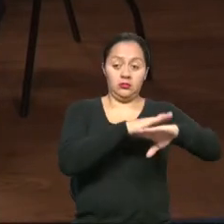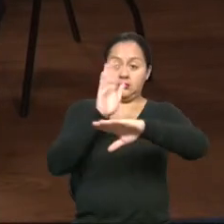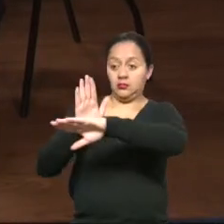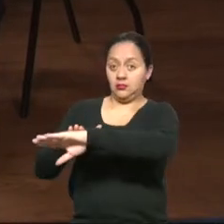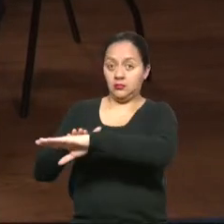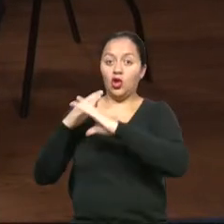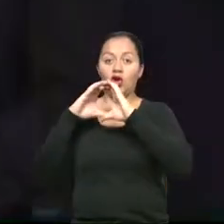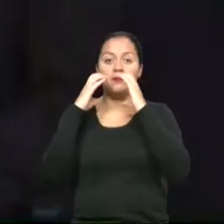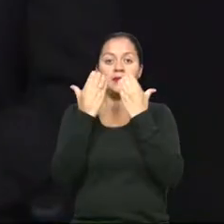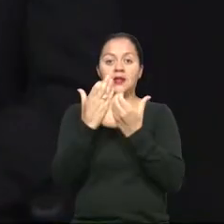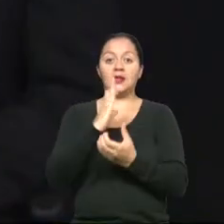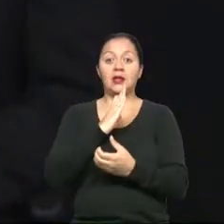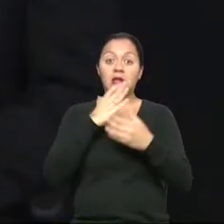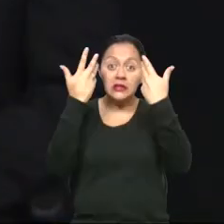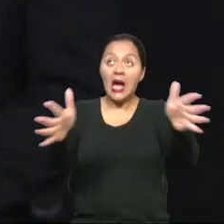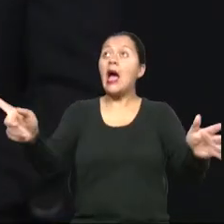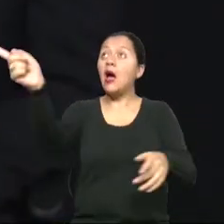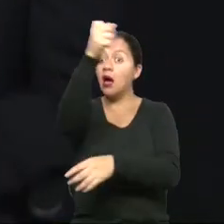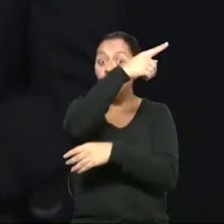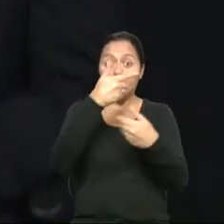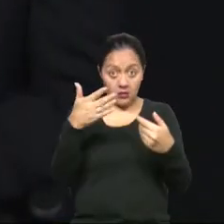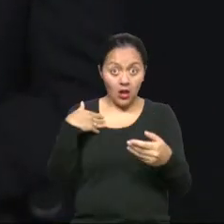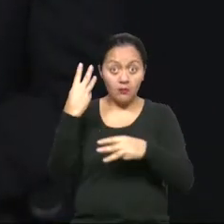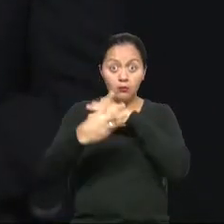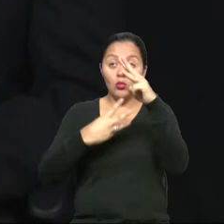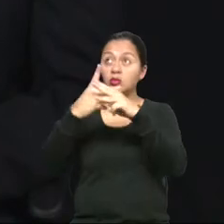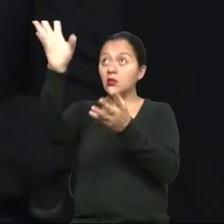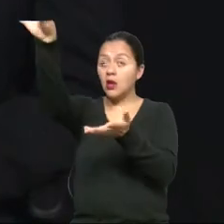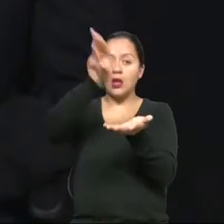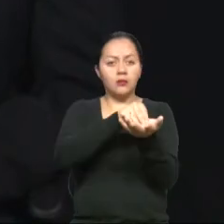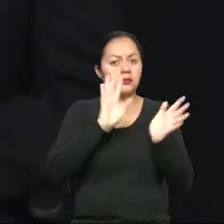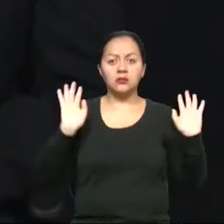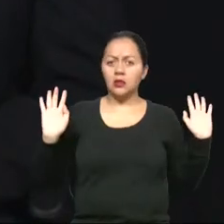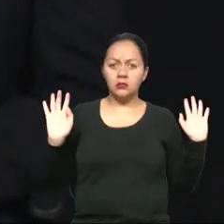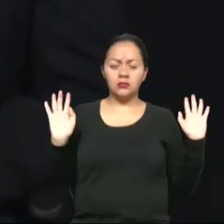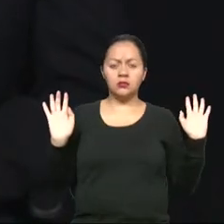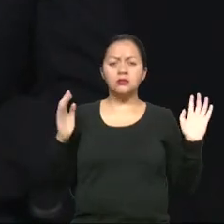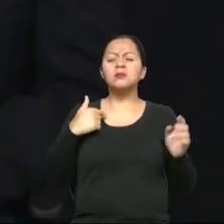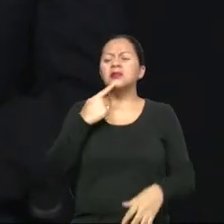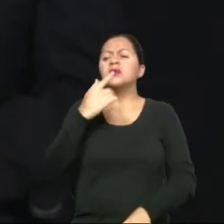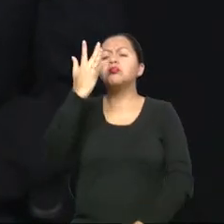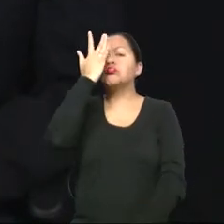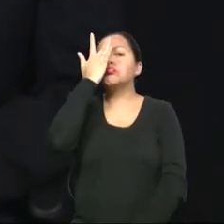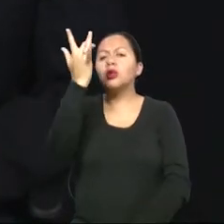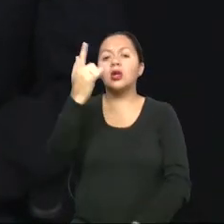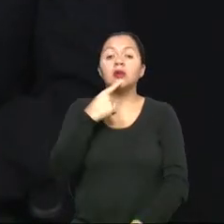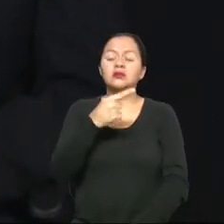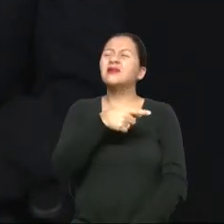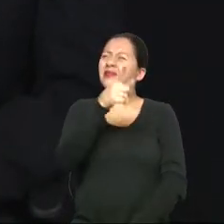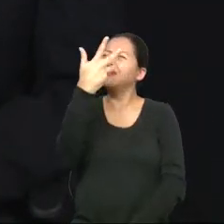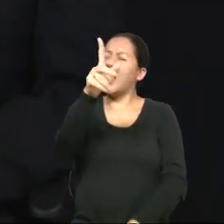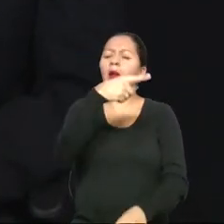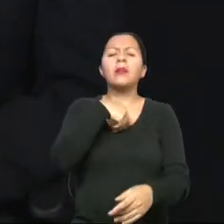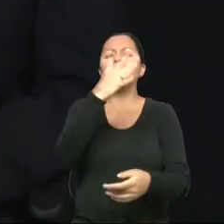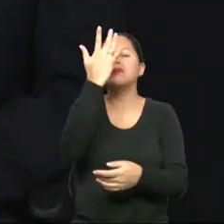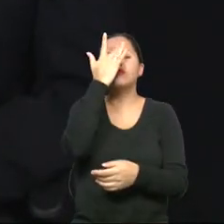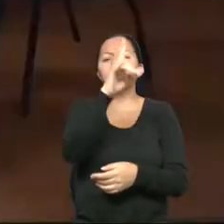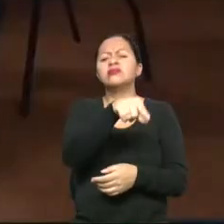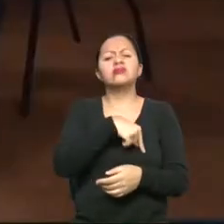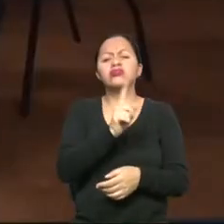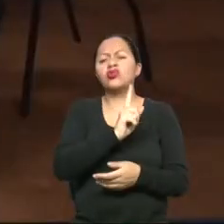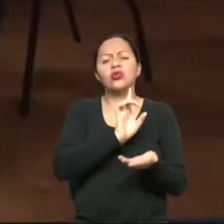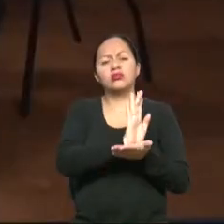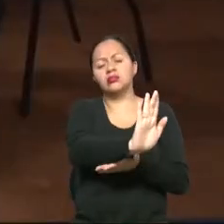Ya. Adoptémoslo. Si me dicen por qué, tenemos que tener justificaciones técnicas para no adoptar. ¿Quién convoca este comité